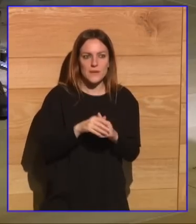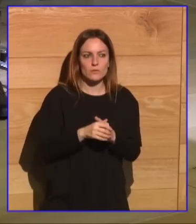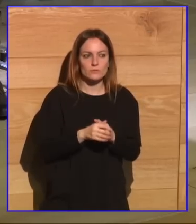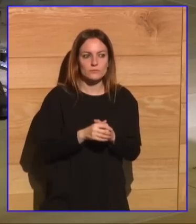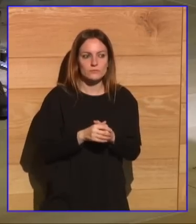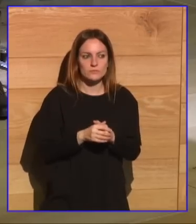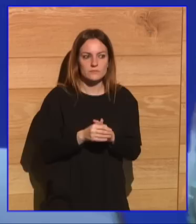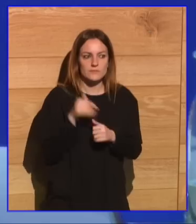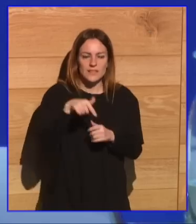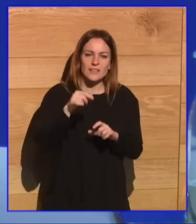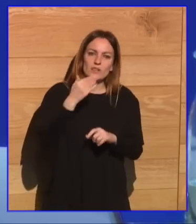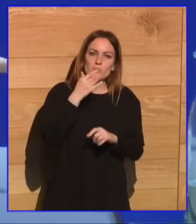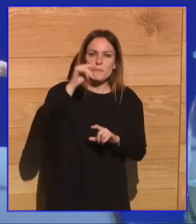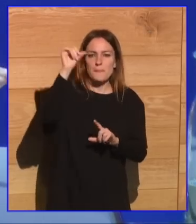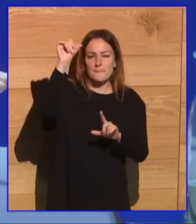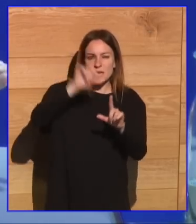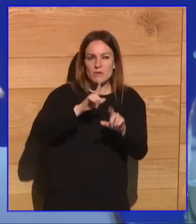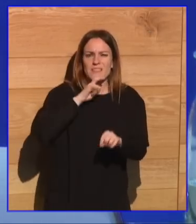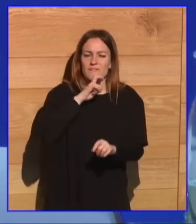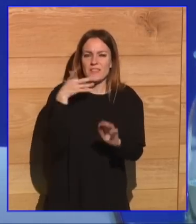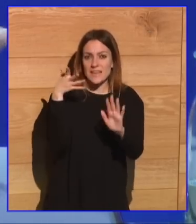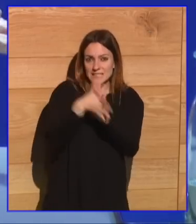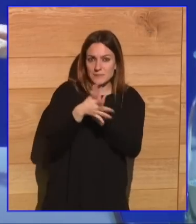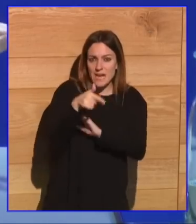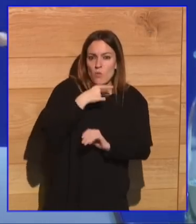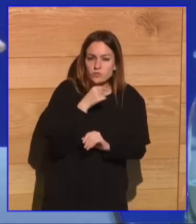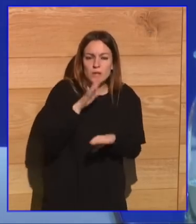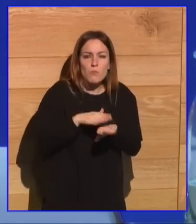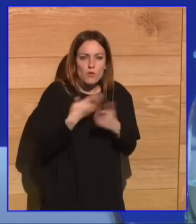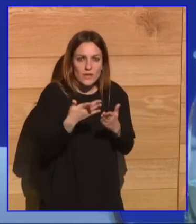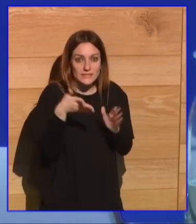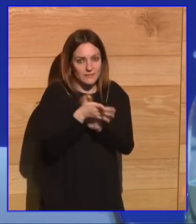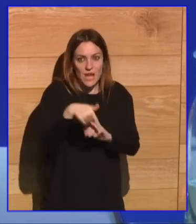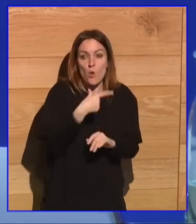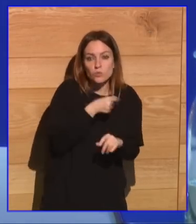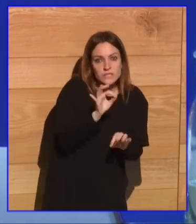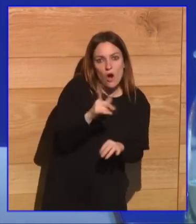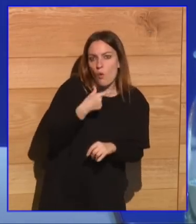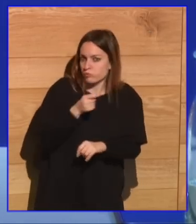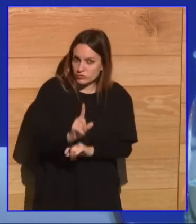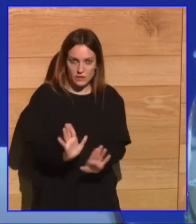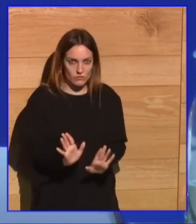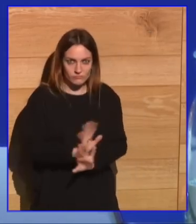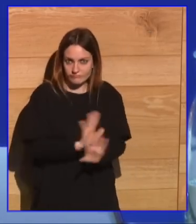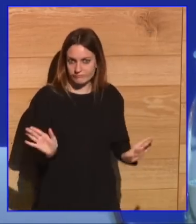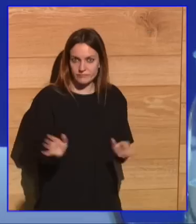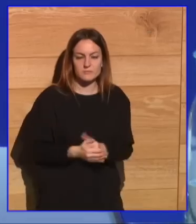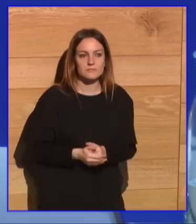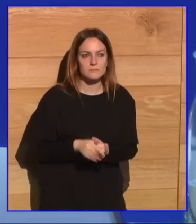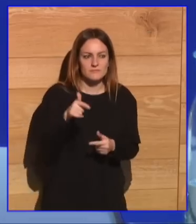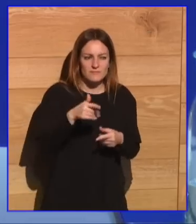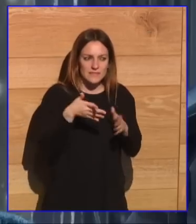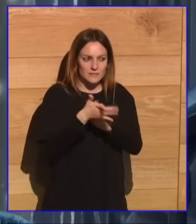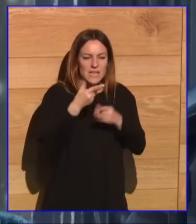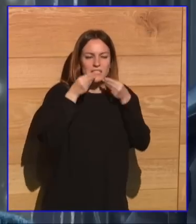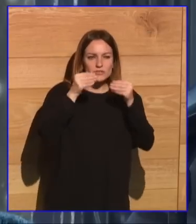ese tipo de película que es muy difícil explicar por qué te gusta y entras o no entras, y estás o no estás. Es que es la historia de una